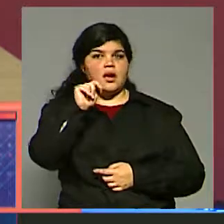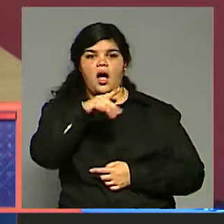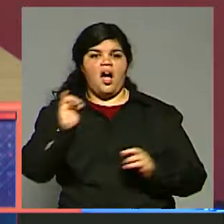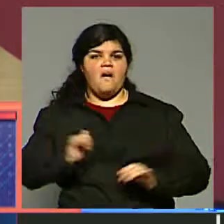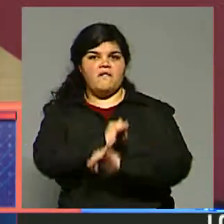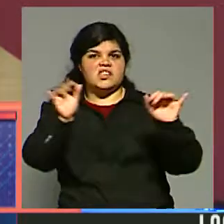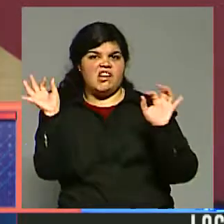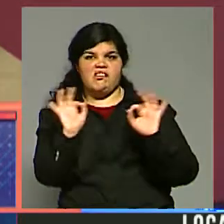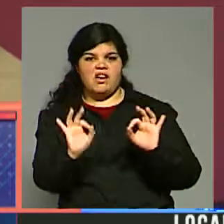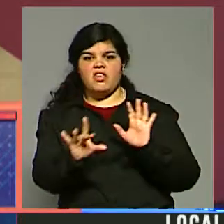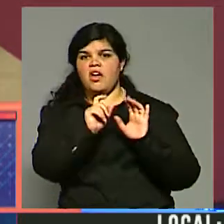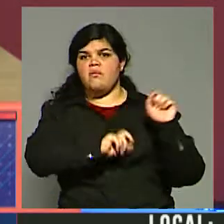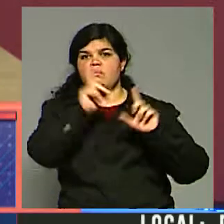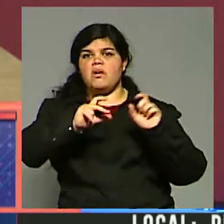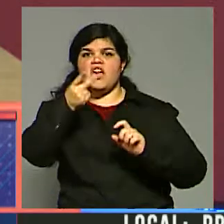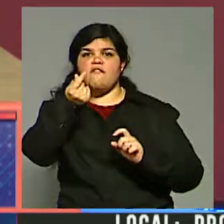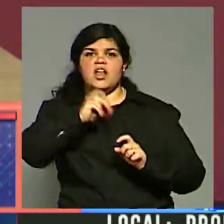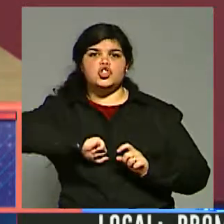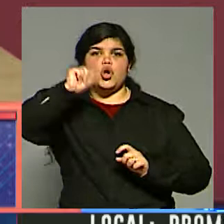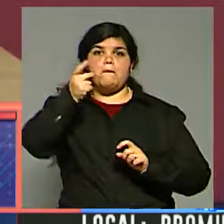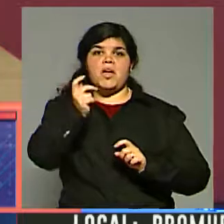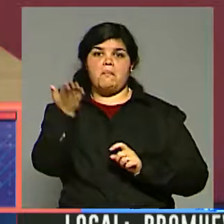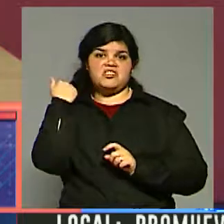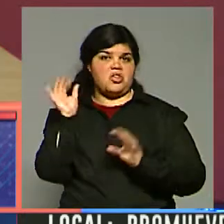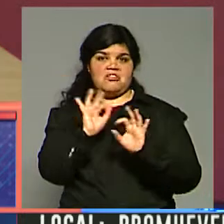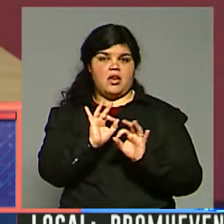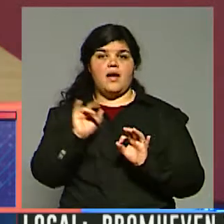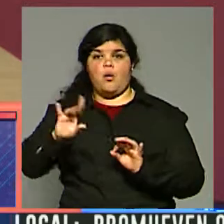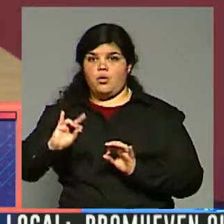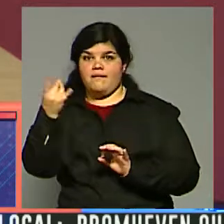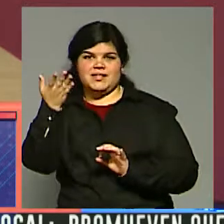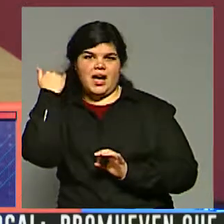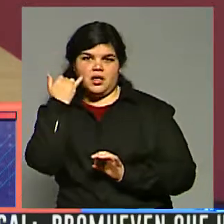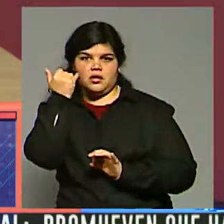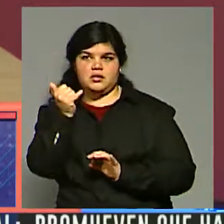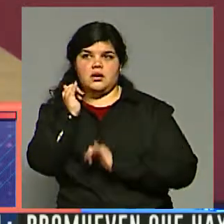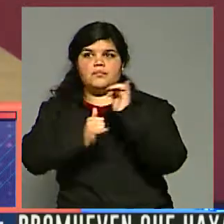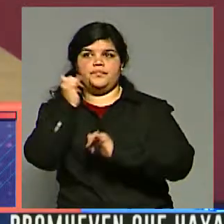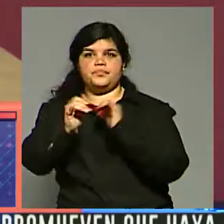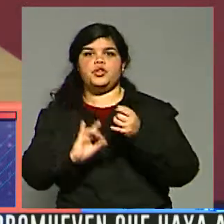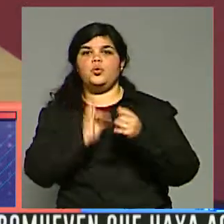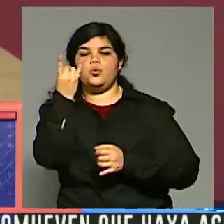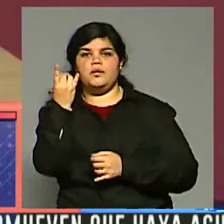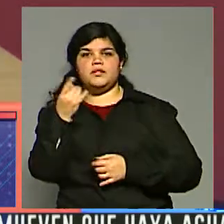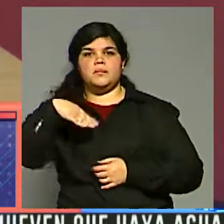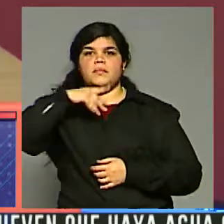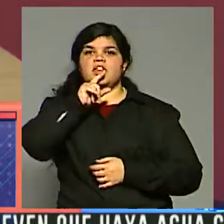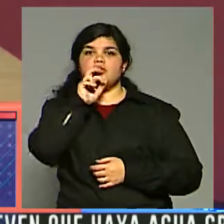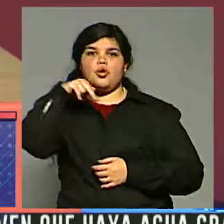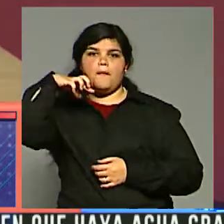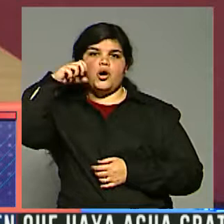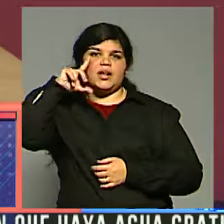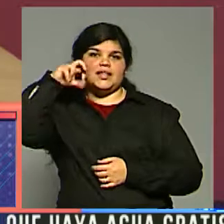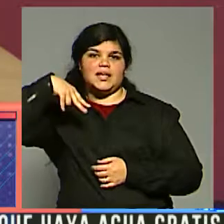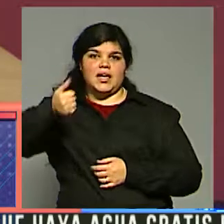dado a conocer los datos de la inflación del mes pasado, pero esta universidad que nombrábamos recién, voy a repetir el nombre, la Universidad Metropolitana para la